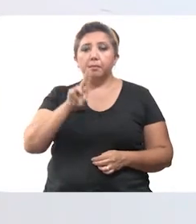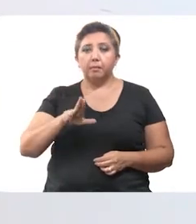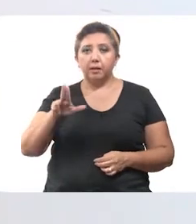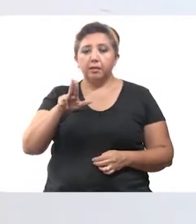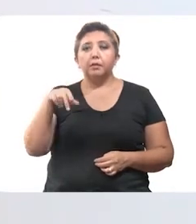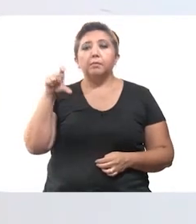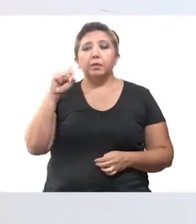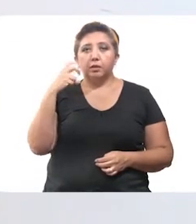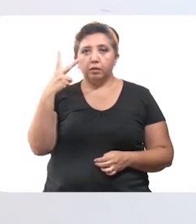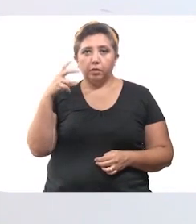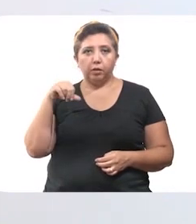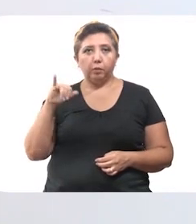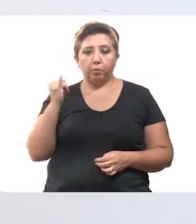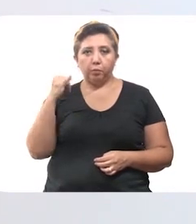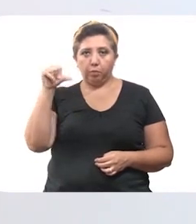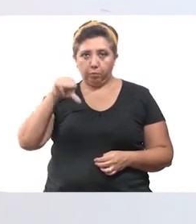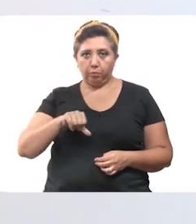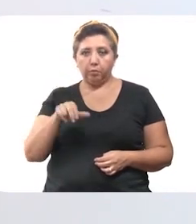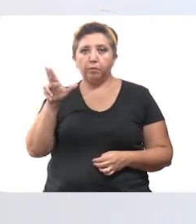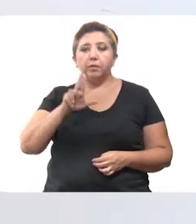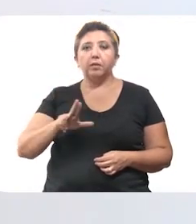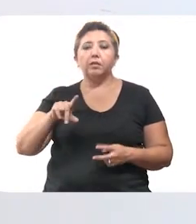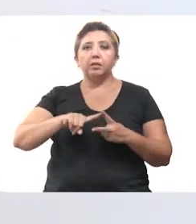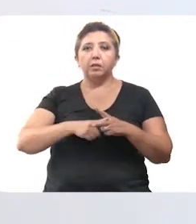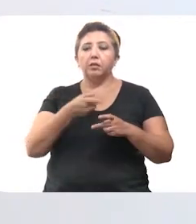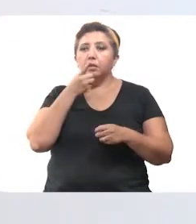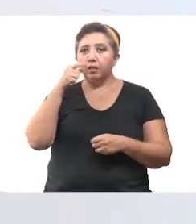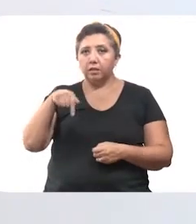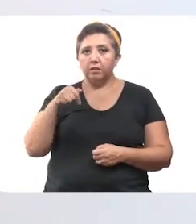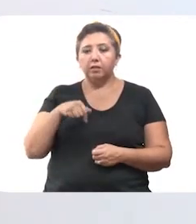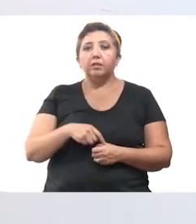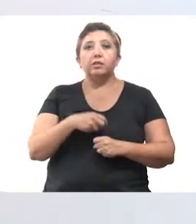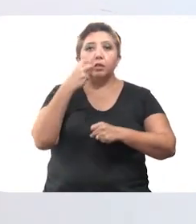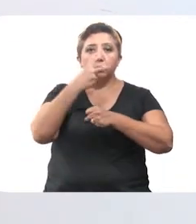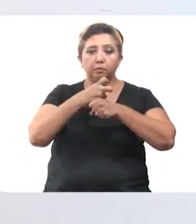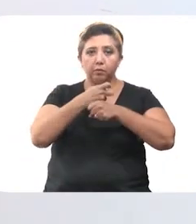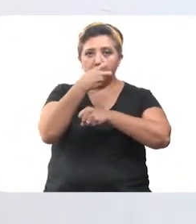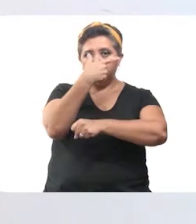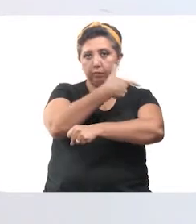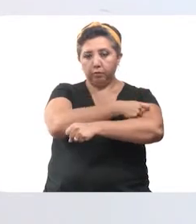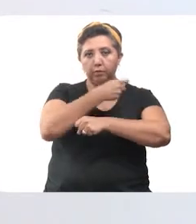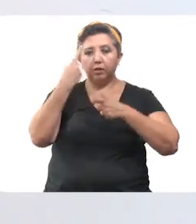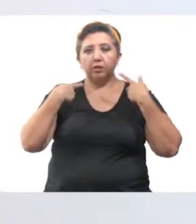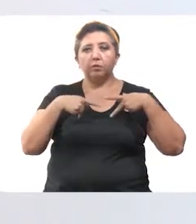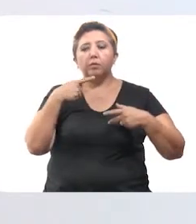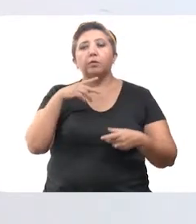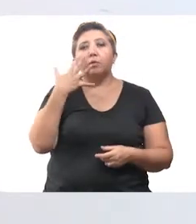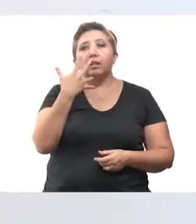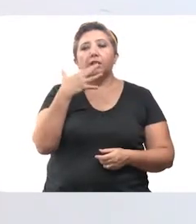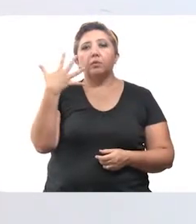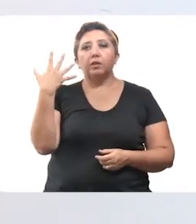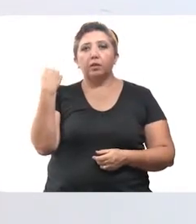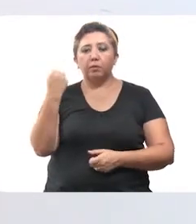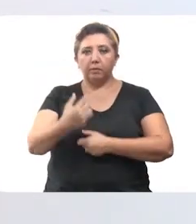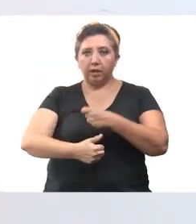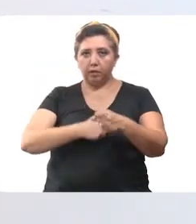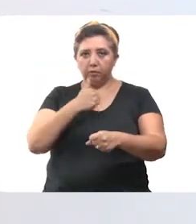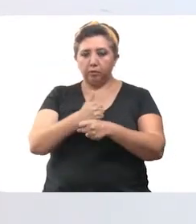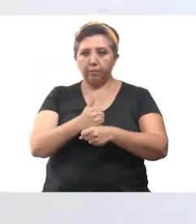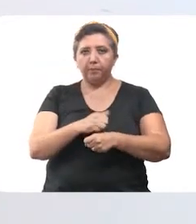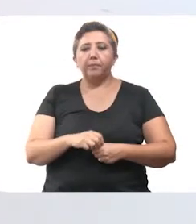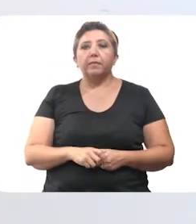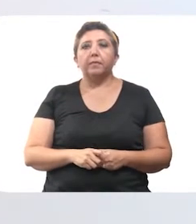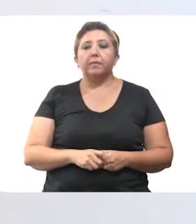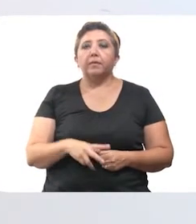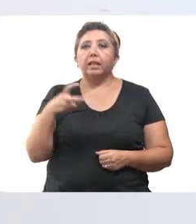martes 22 de junio. Hoy, martes 22, comenzó la aplicación en Mérida de la segunda dosis de la vacuna a las personas de entre 50 y 59